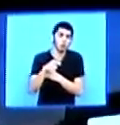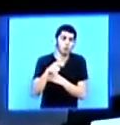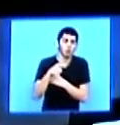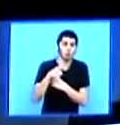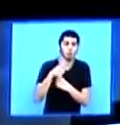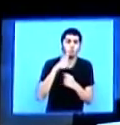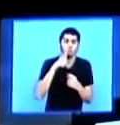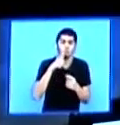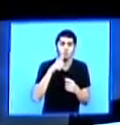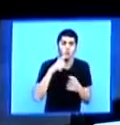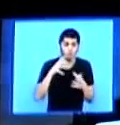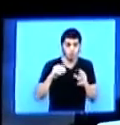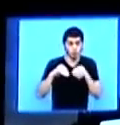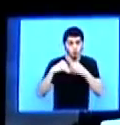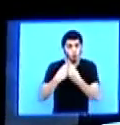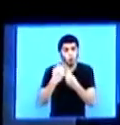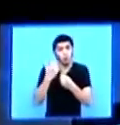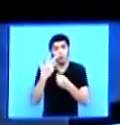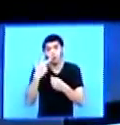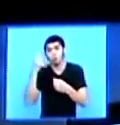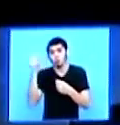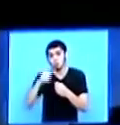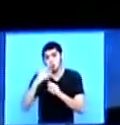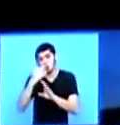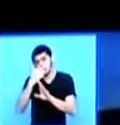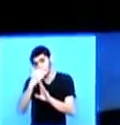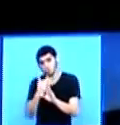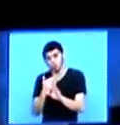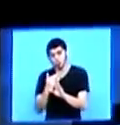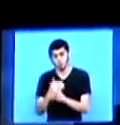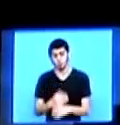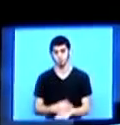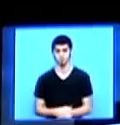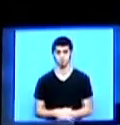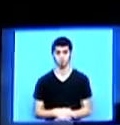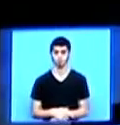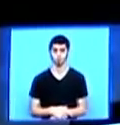3% inferior a la de la última campaña.